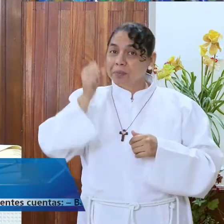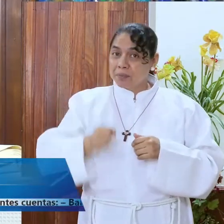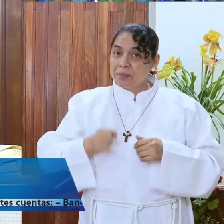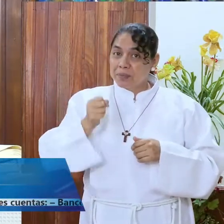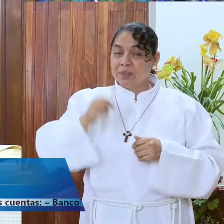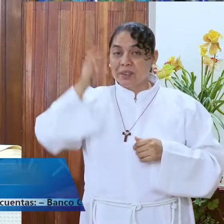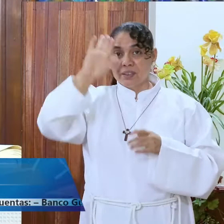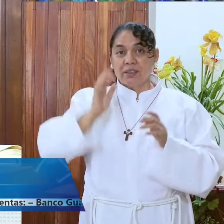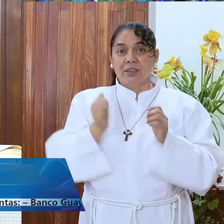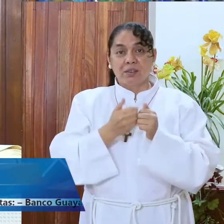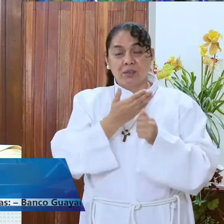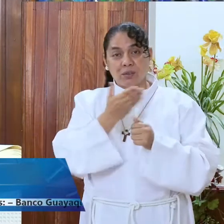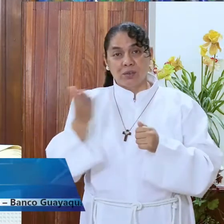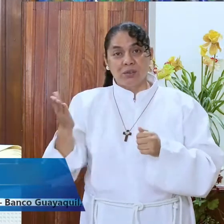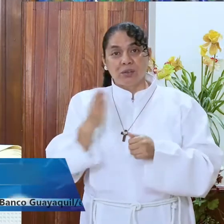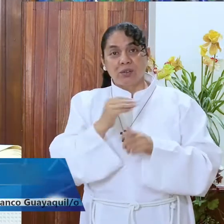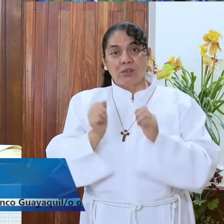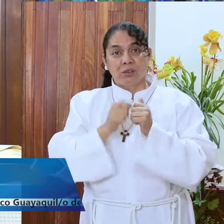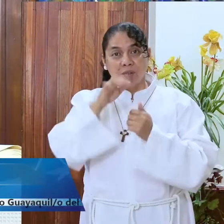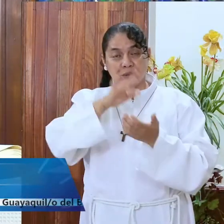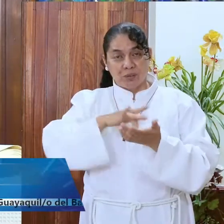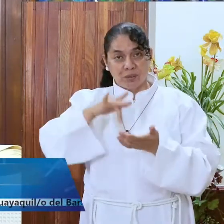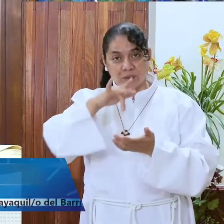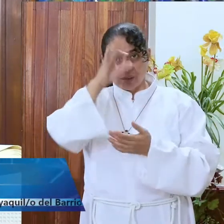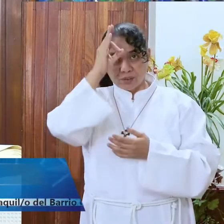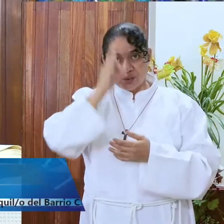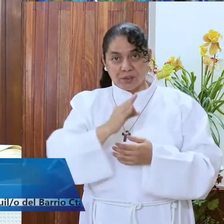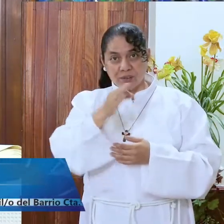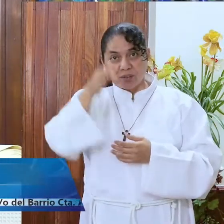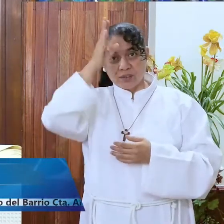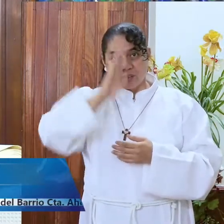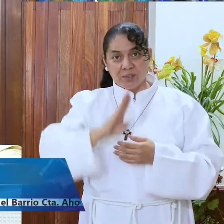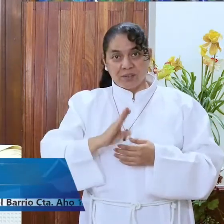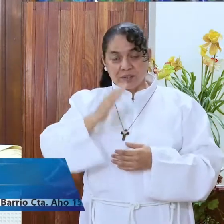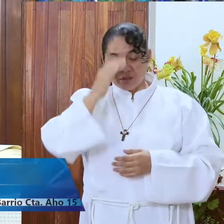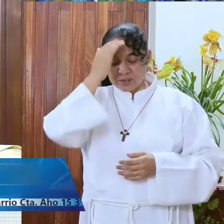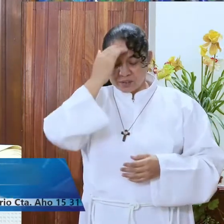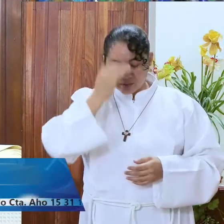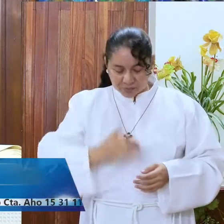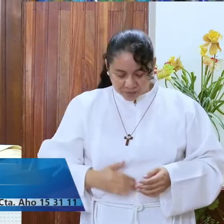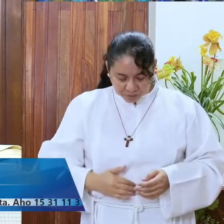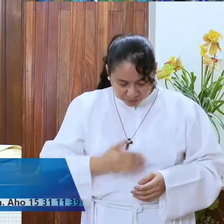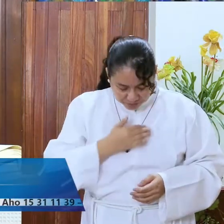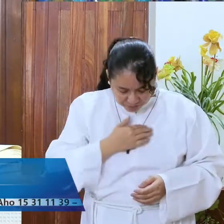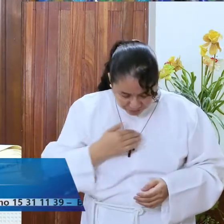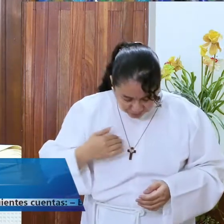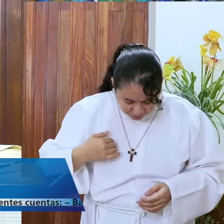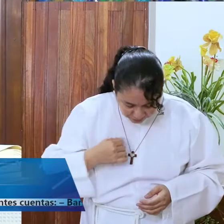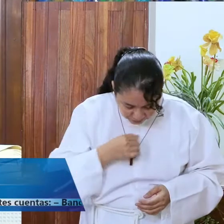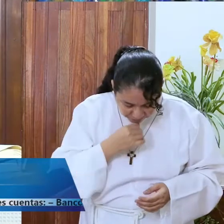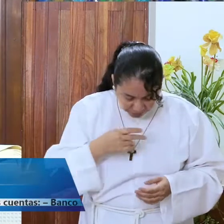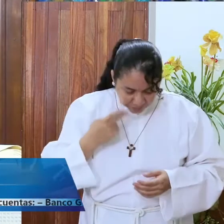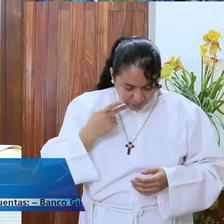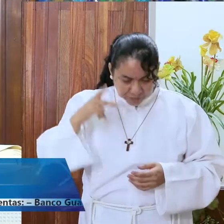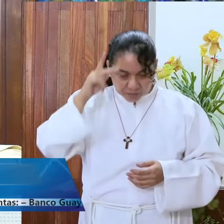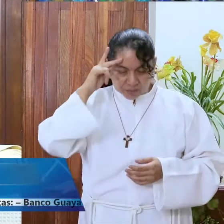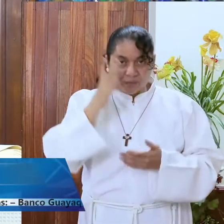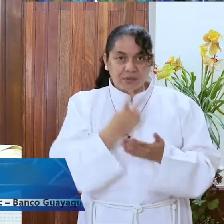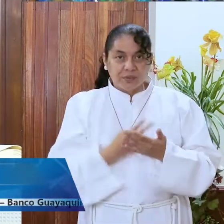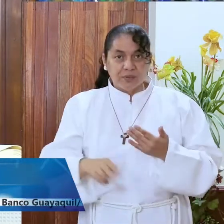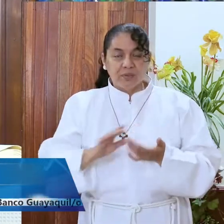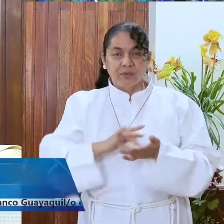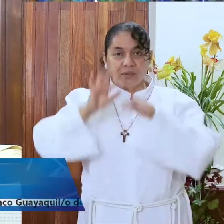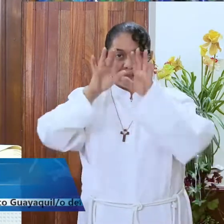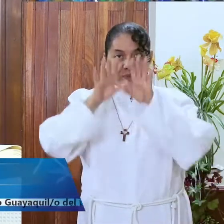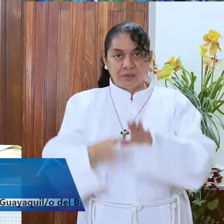el señor esté con ustedes y qantas la bendición de dios padre hijo y espíritu santo